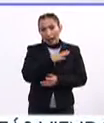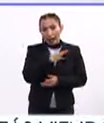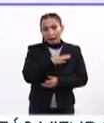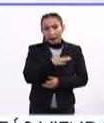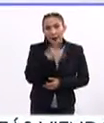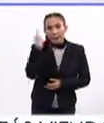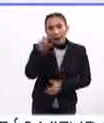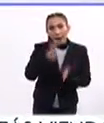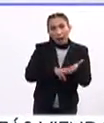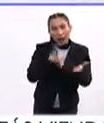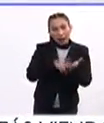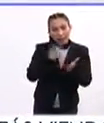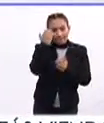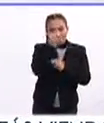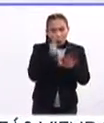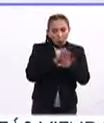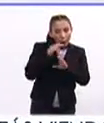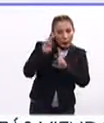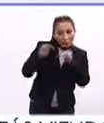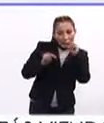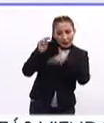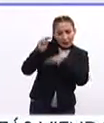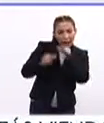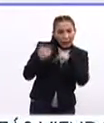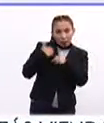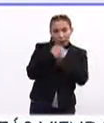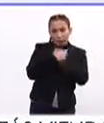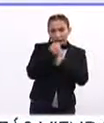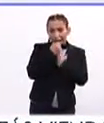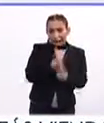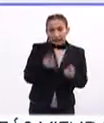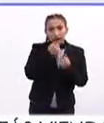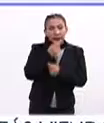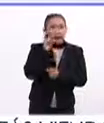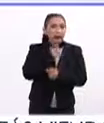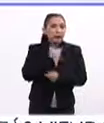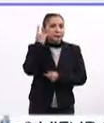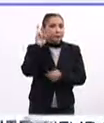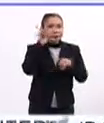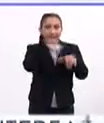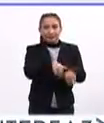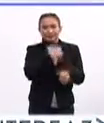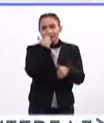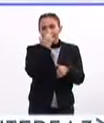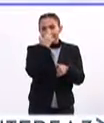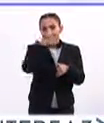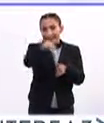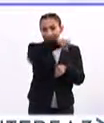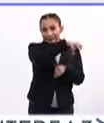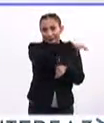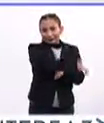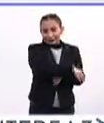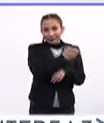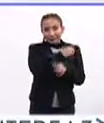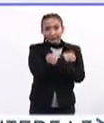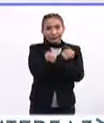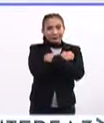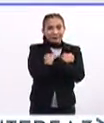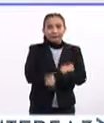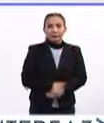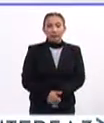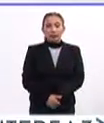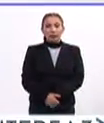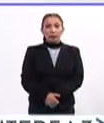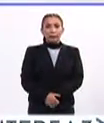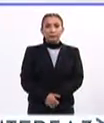de validar y de evaluar en qué nivel educativo podrían ir estas niñas y estos niños para insertarlos en estas opciones educativas